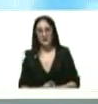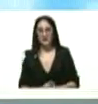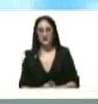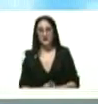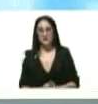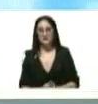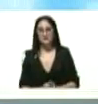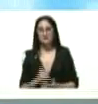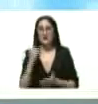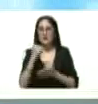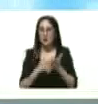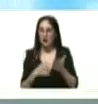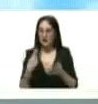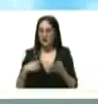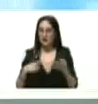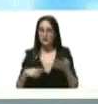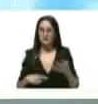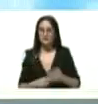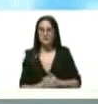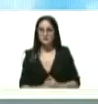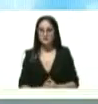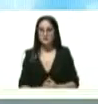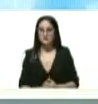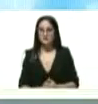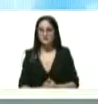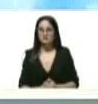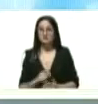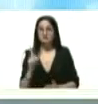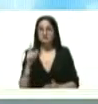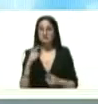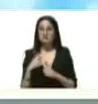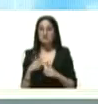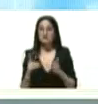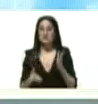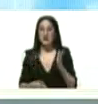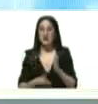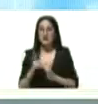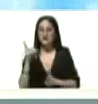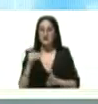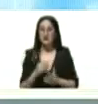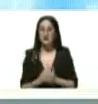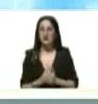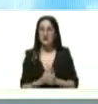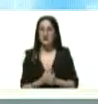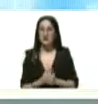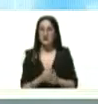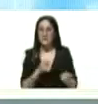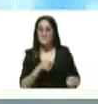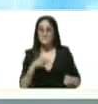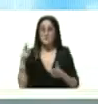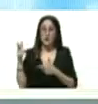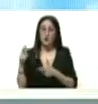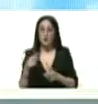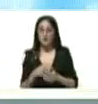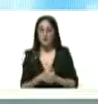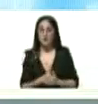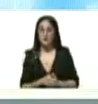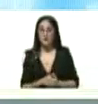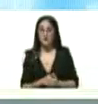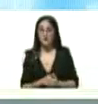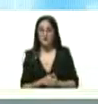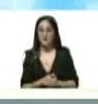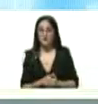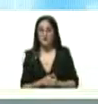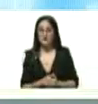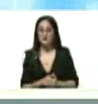arancelario y además desarrollar la vocación exportadora, muy importante,